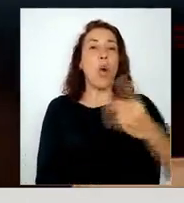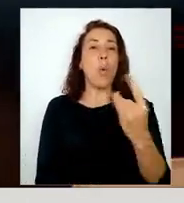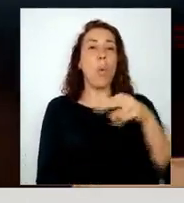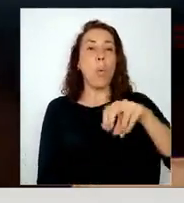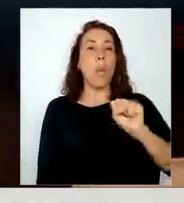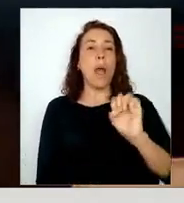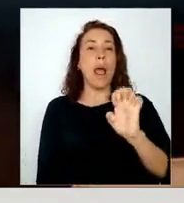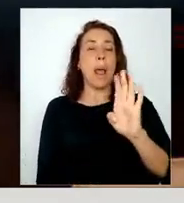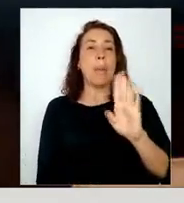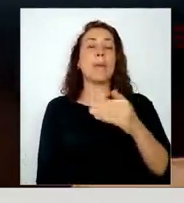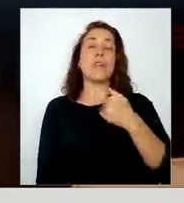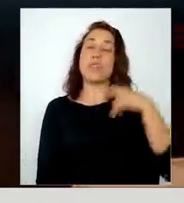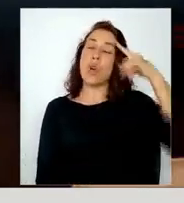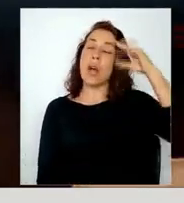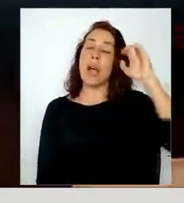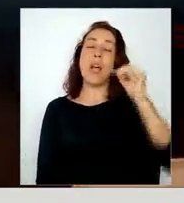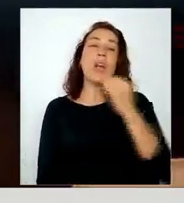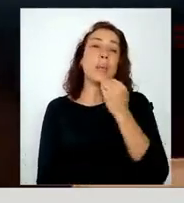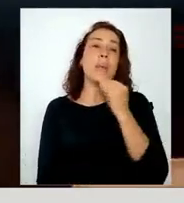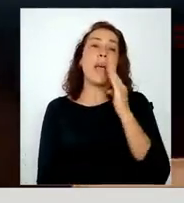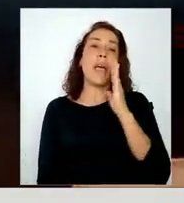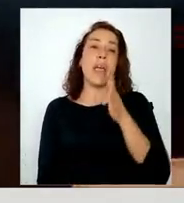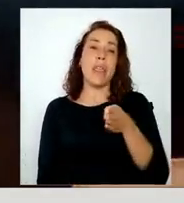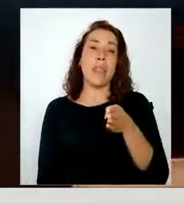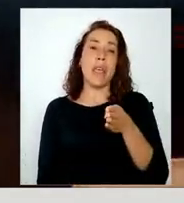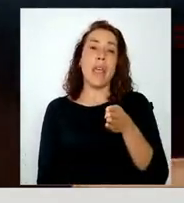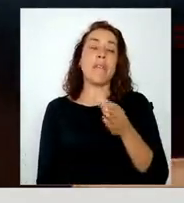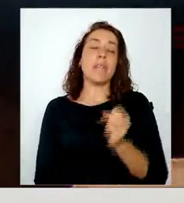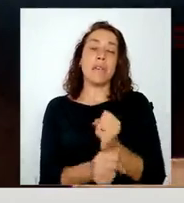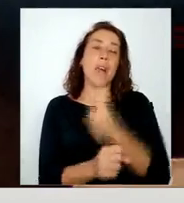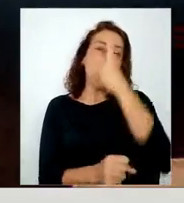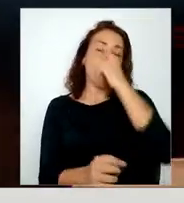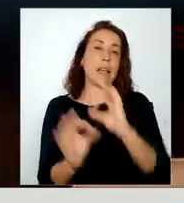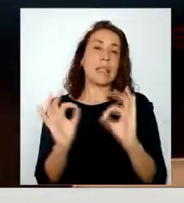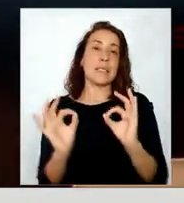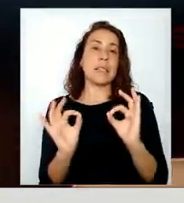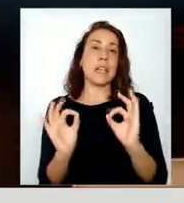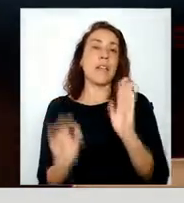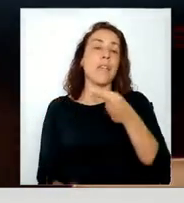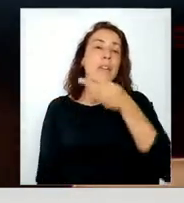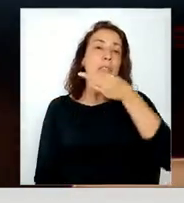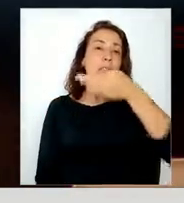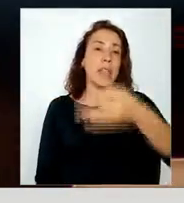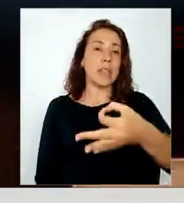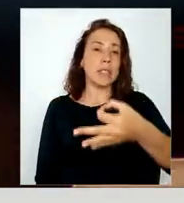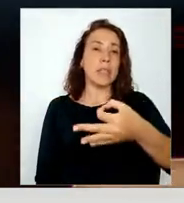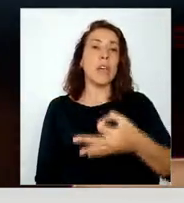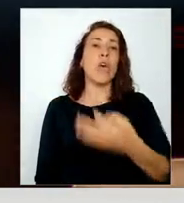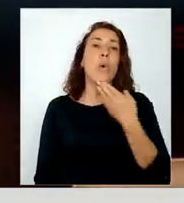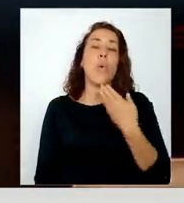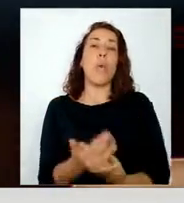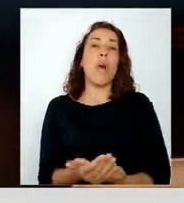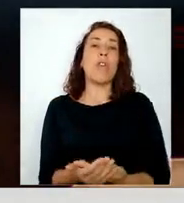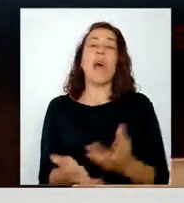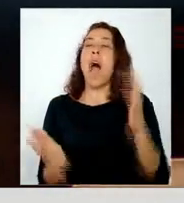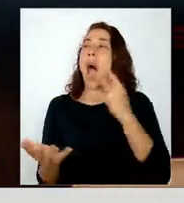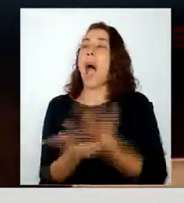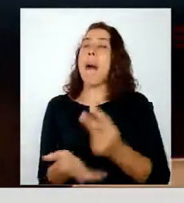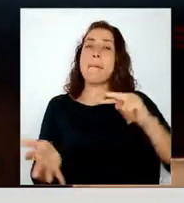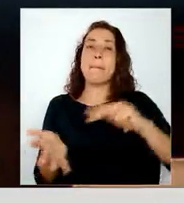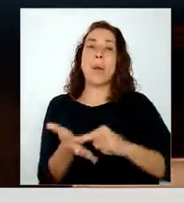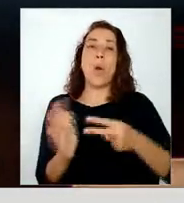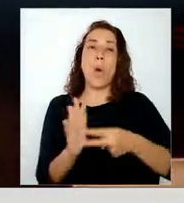ante eso también hay que tener seriedad y señalar efectivamente cuando hay anomalía y cuando hay que